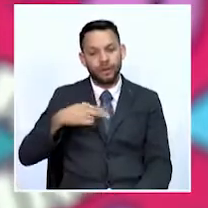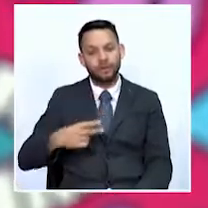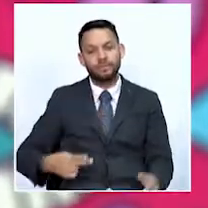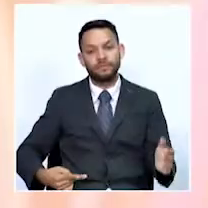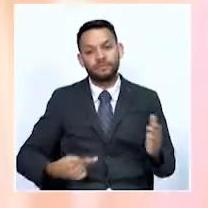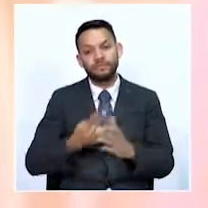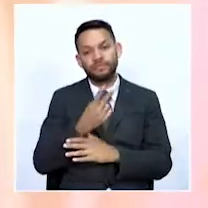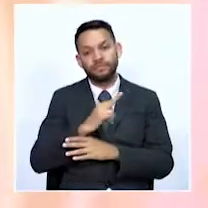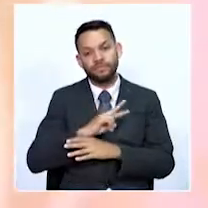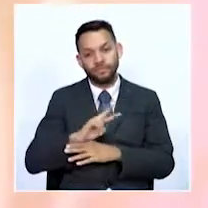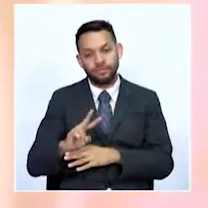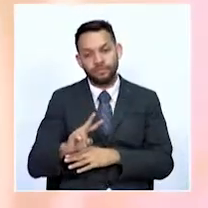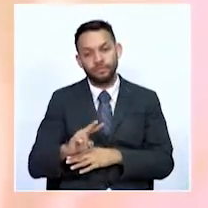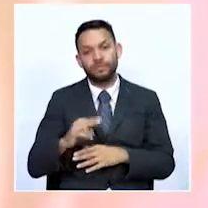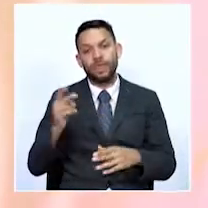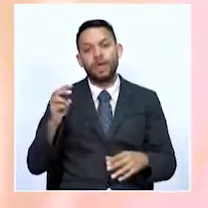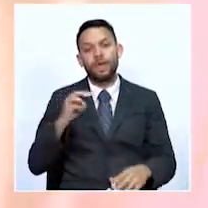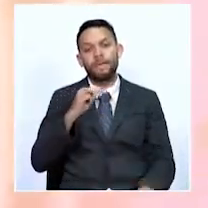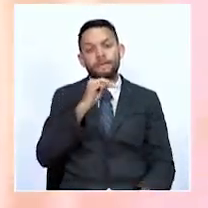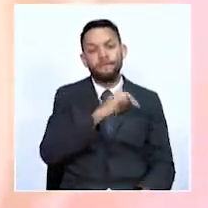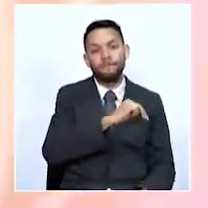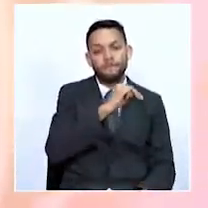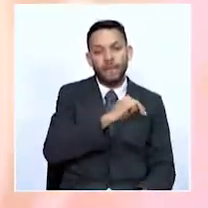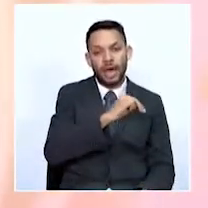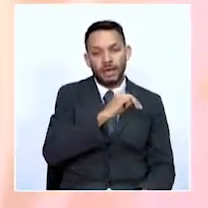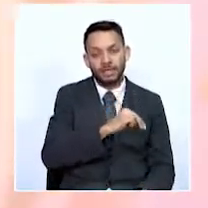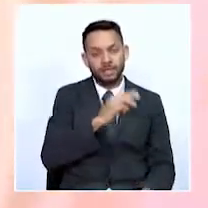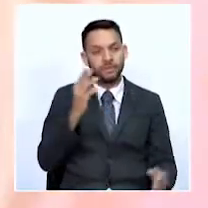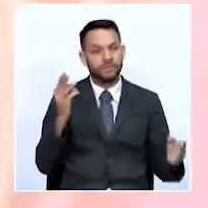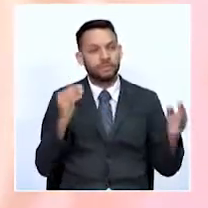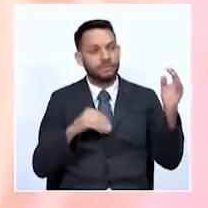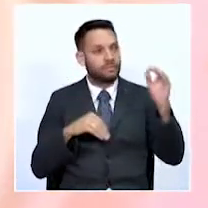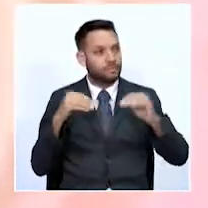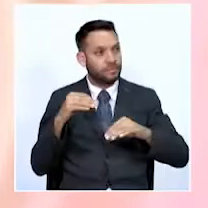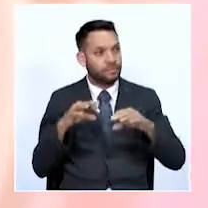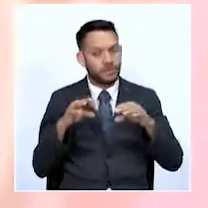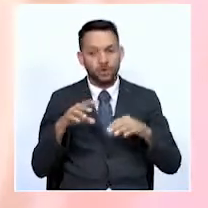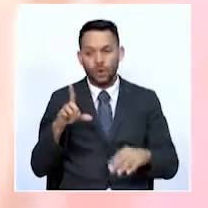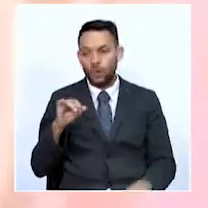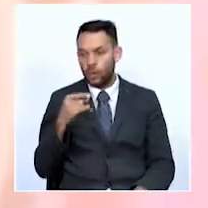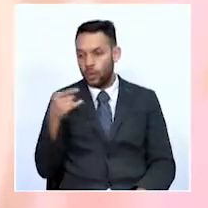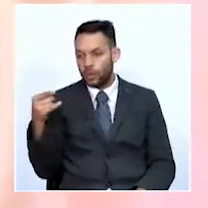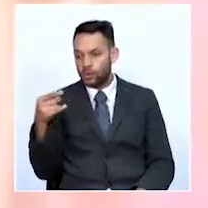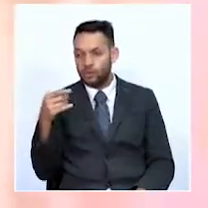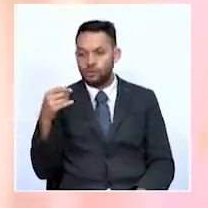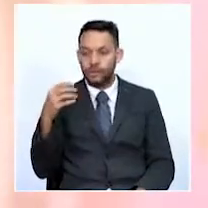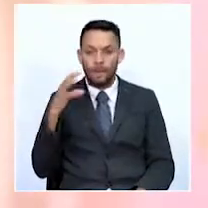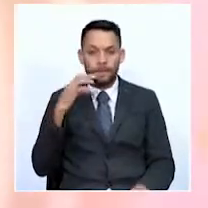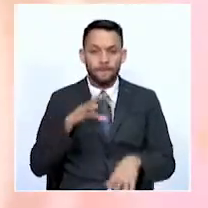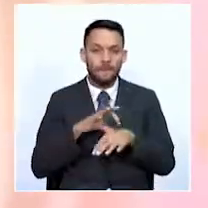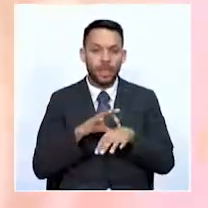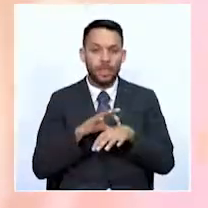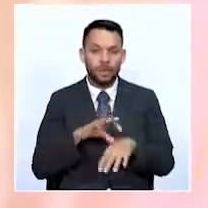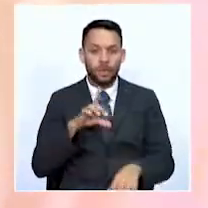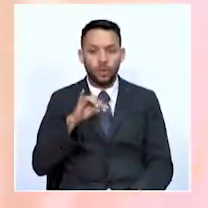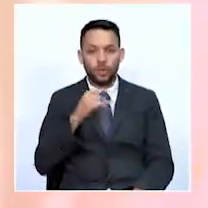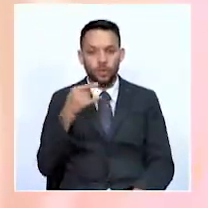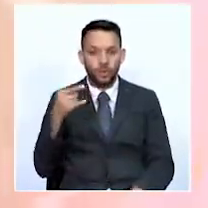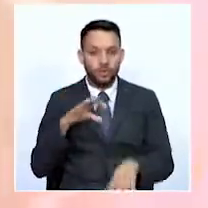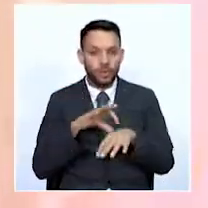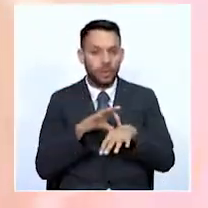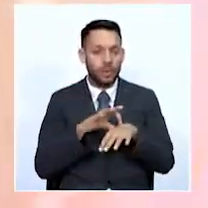en Dos Quebradas, para iniciarle apiterapia con Luz Amparo Gil, que nos hace apiterapia hace muchos años